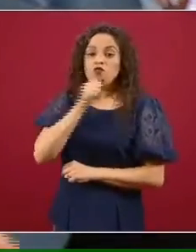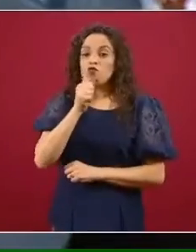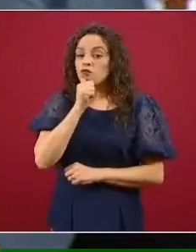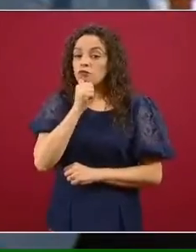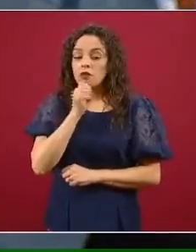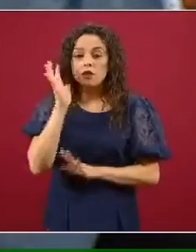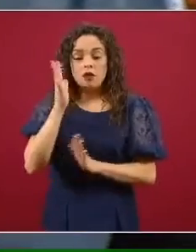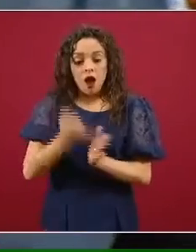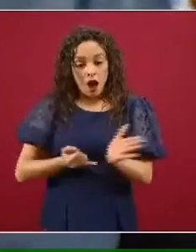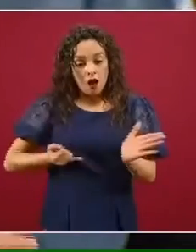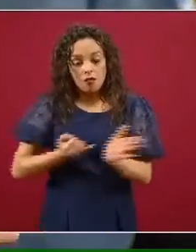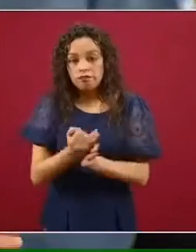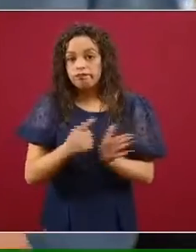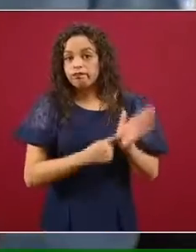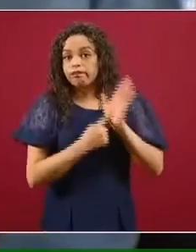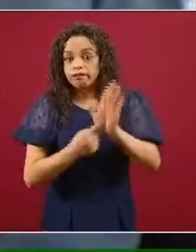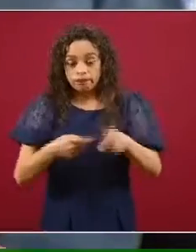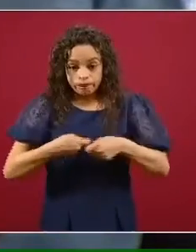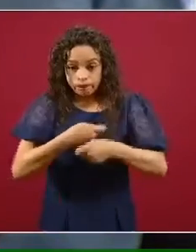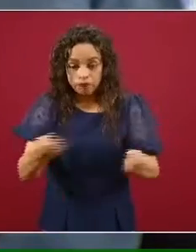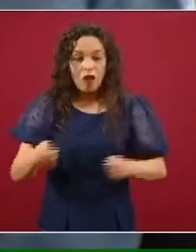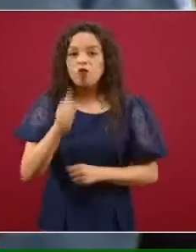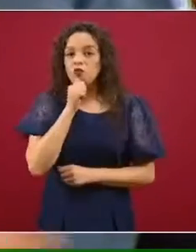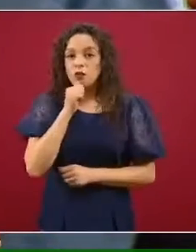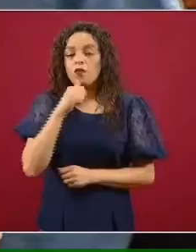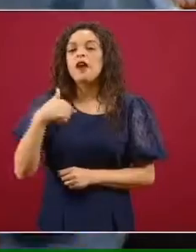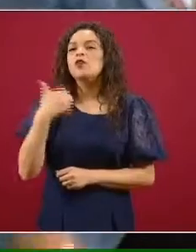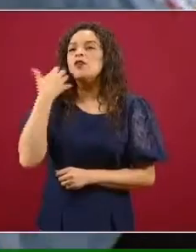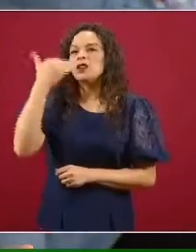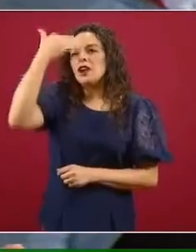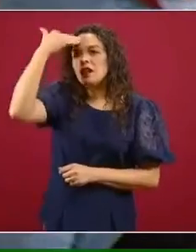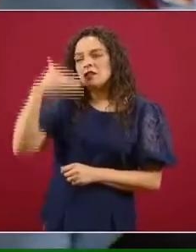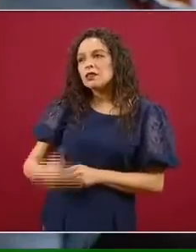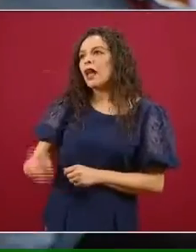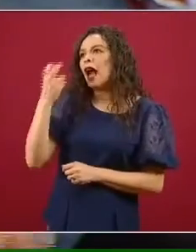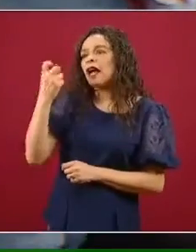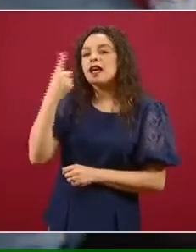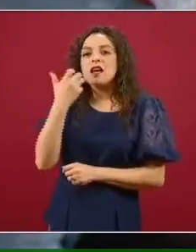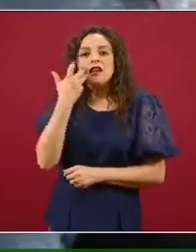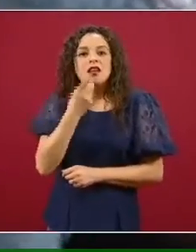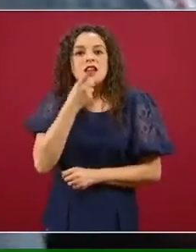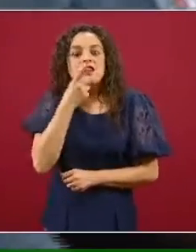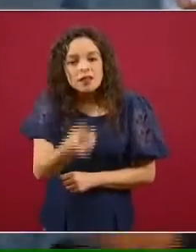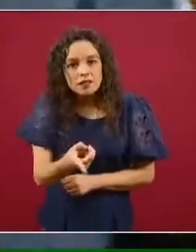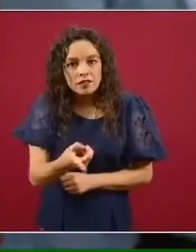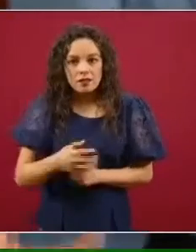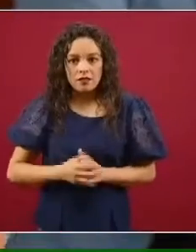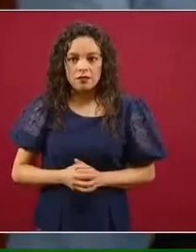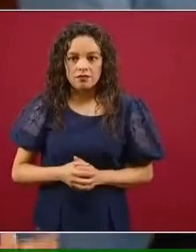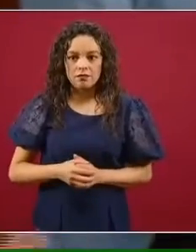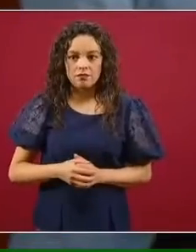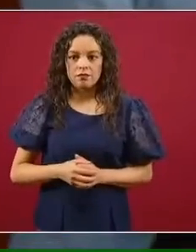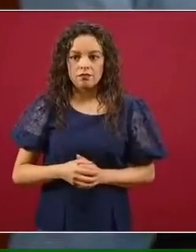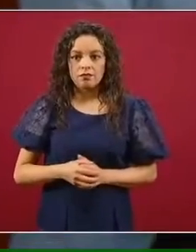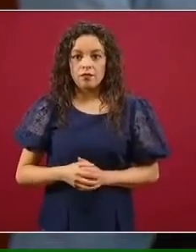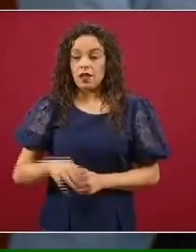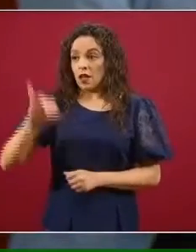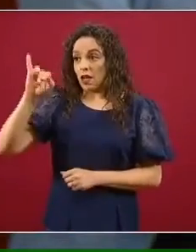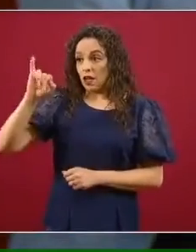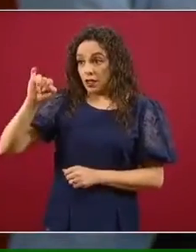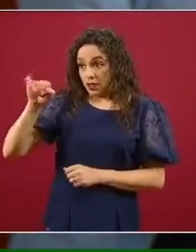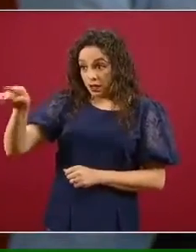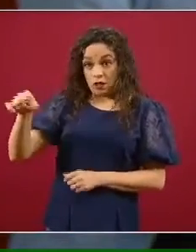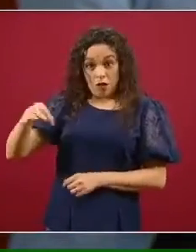yo quería saber eso qué implica exactamente, qué significa y qué cosas tendría que cambiar si es que esto llegara